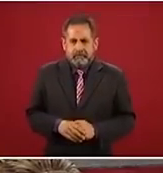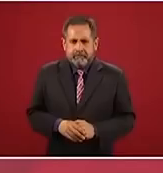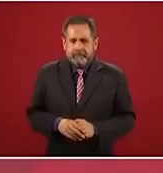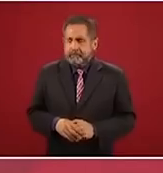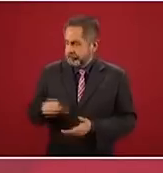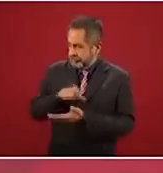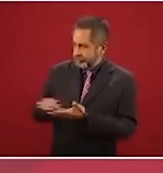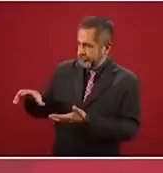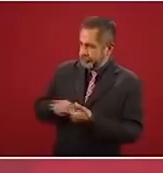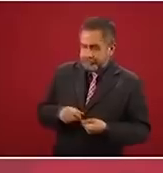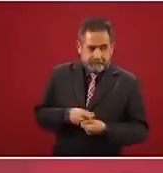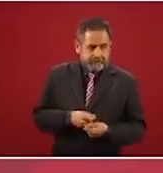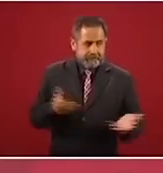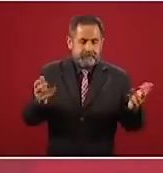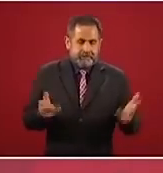comprar